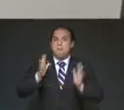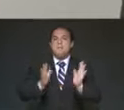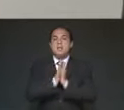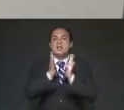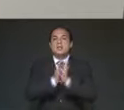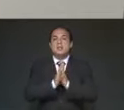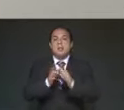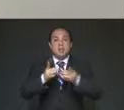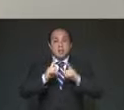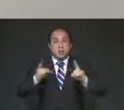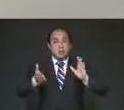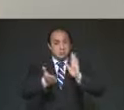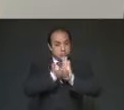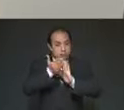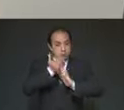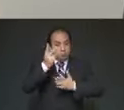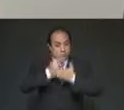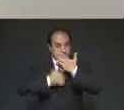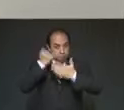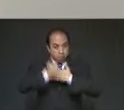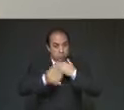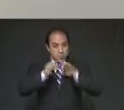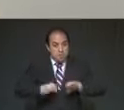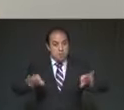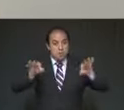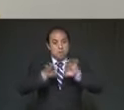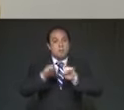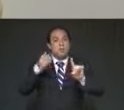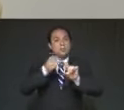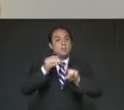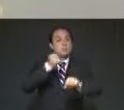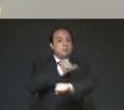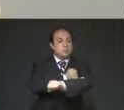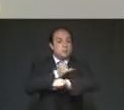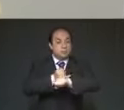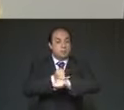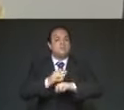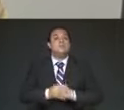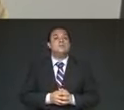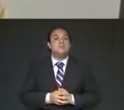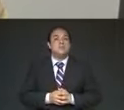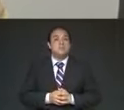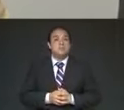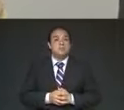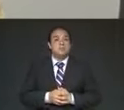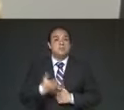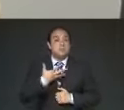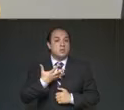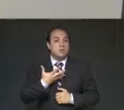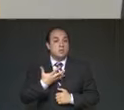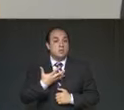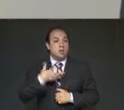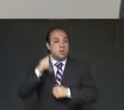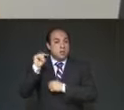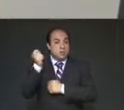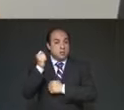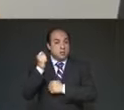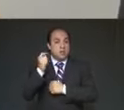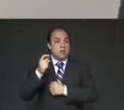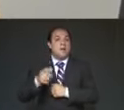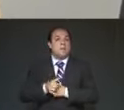de este importante proyecto para la Alcaldía de Iztapalapa. Tenemos una tecnología